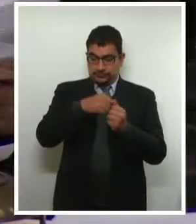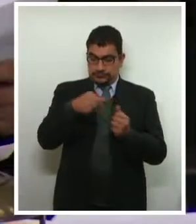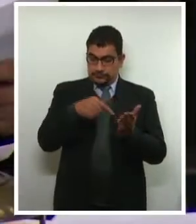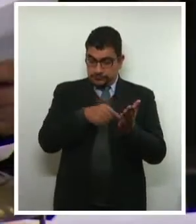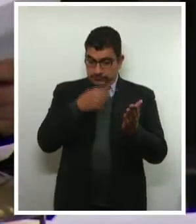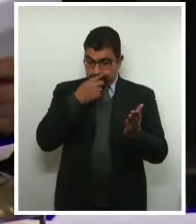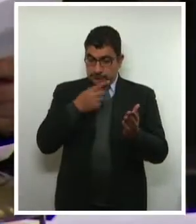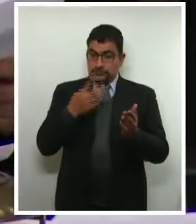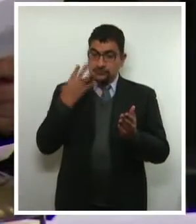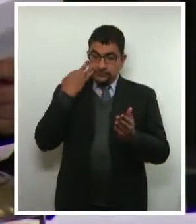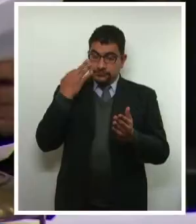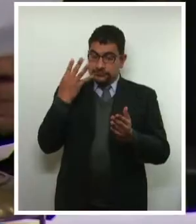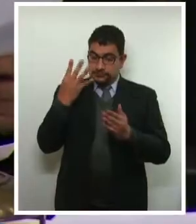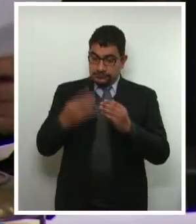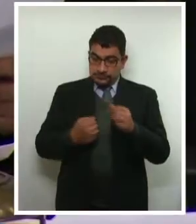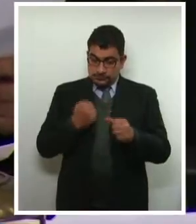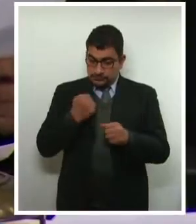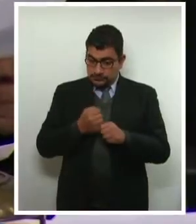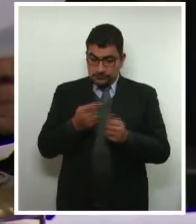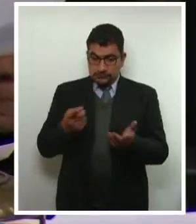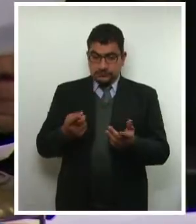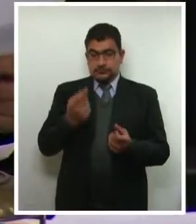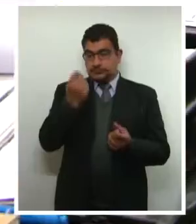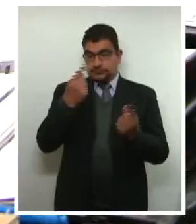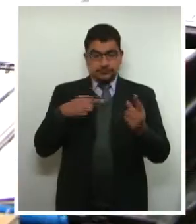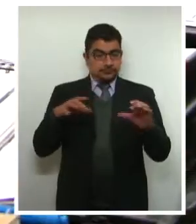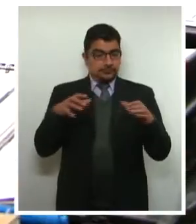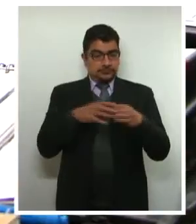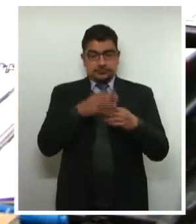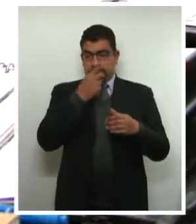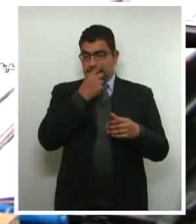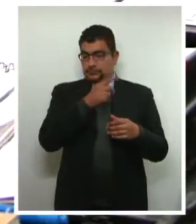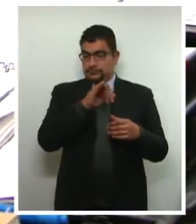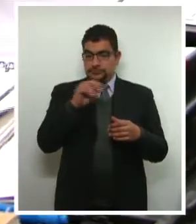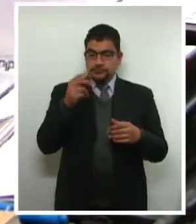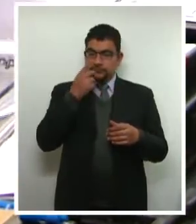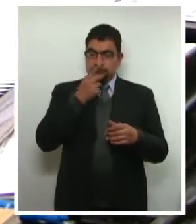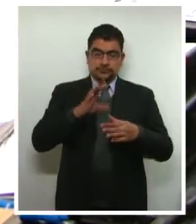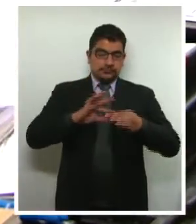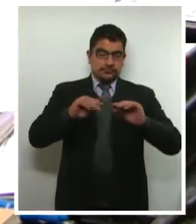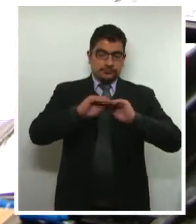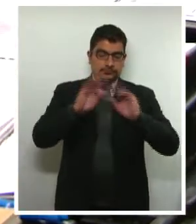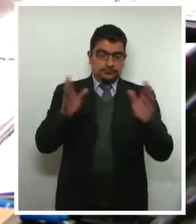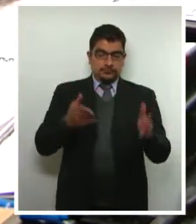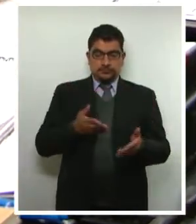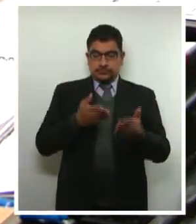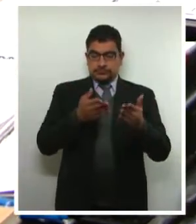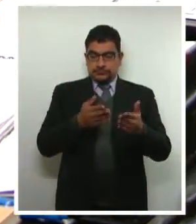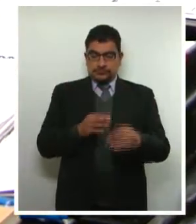durar 4 años. Alguien de la comisión que pudiera aclarar eso, por favor.